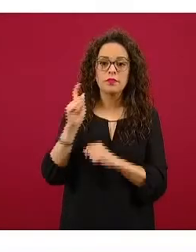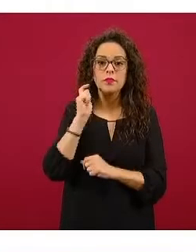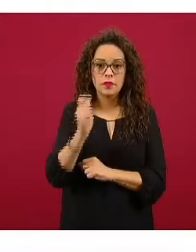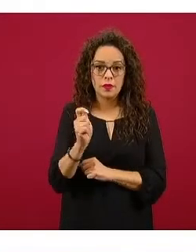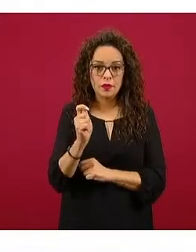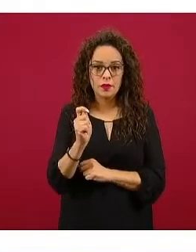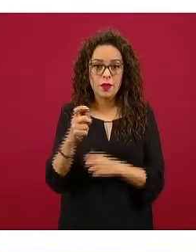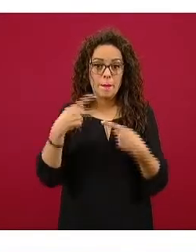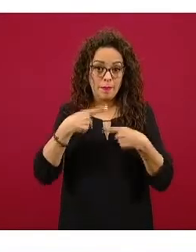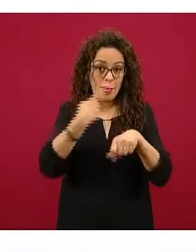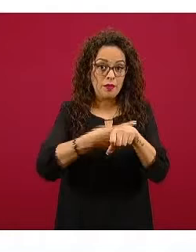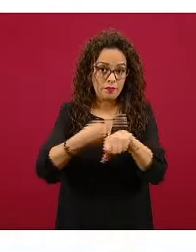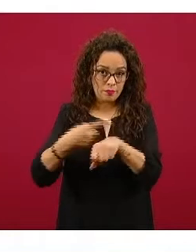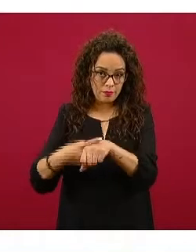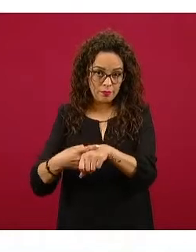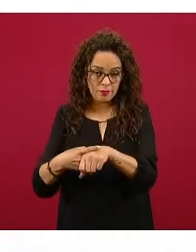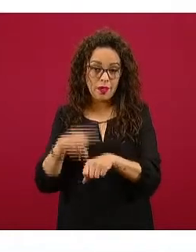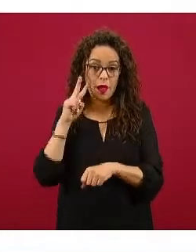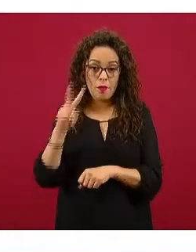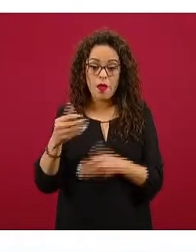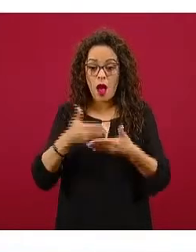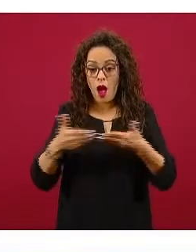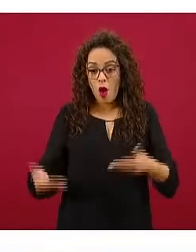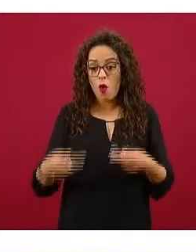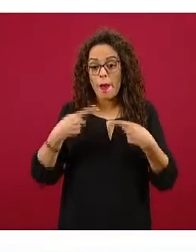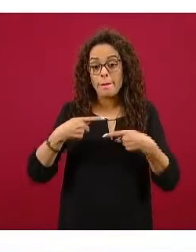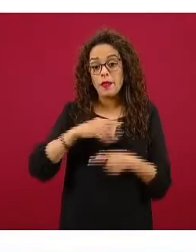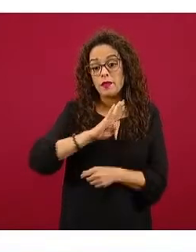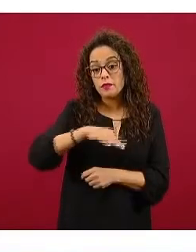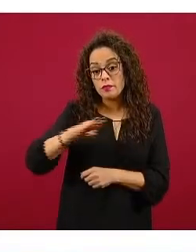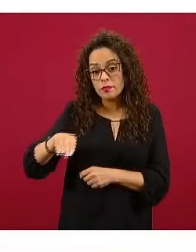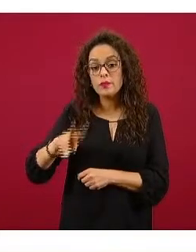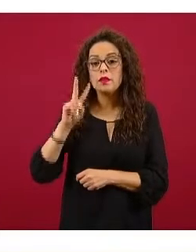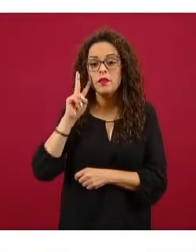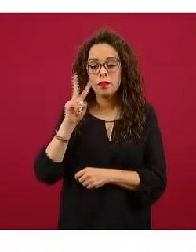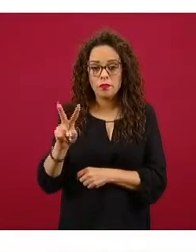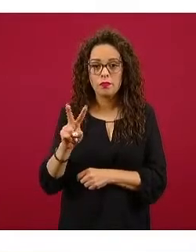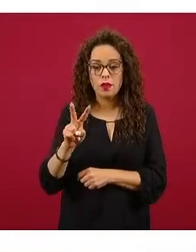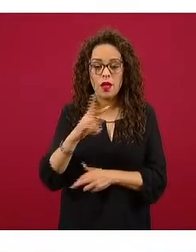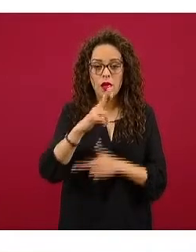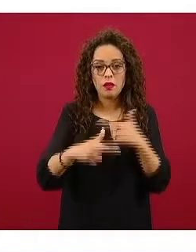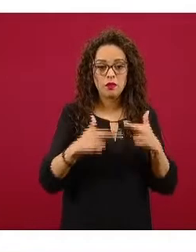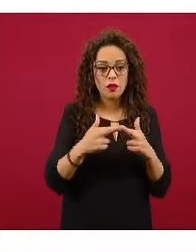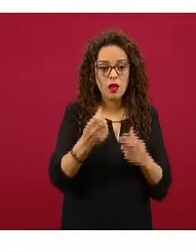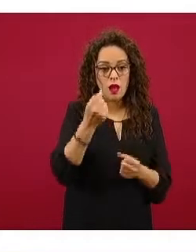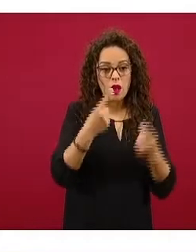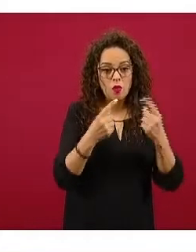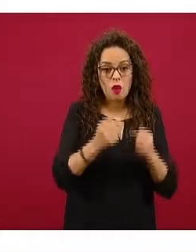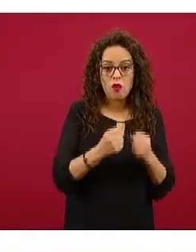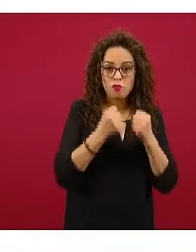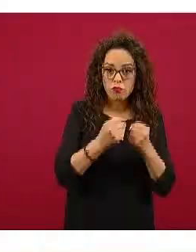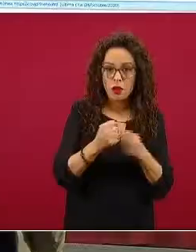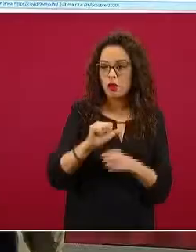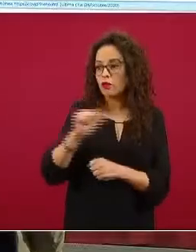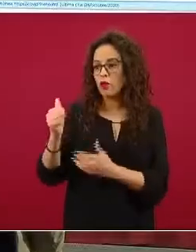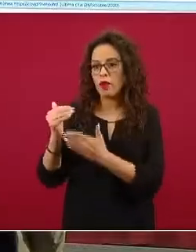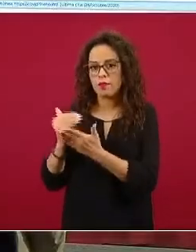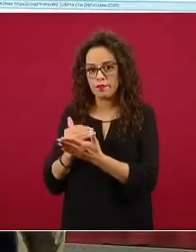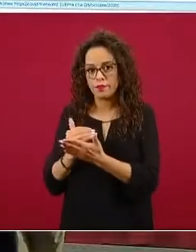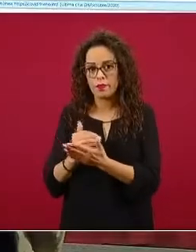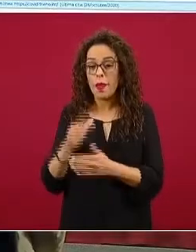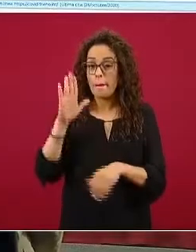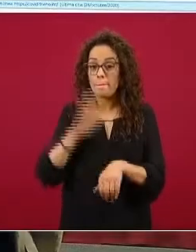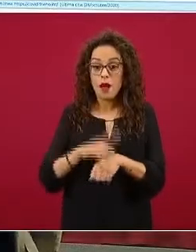defunciones también una presentación y una ocurrencia más importante que otras regiones. Destacan lógicamente Europa y